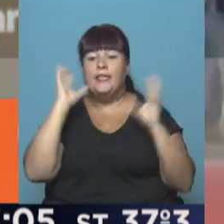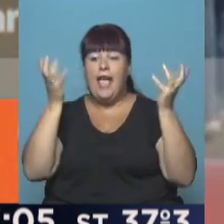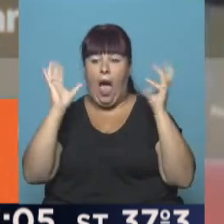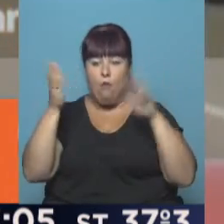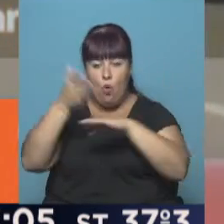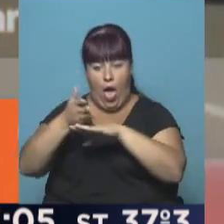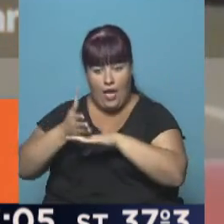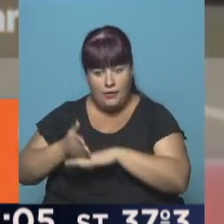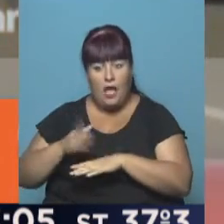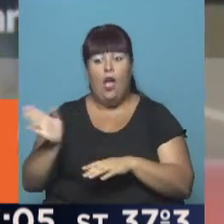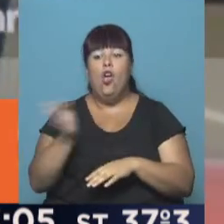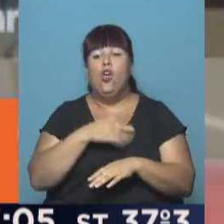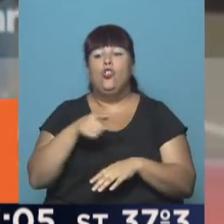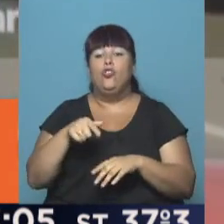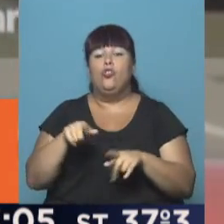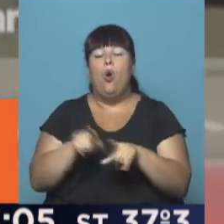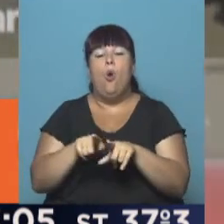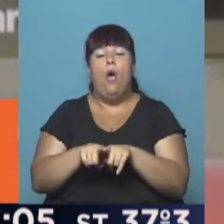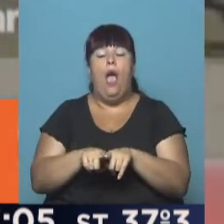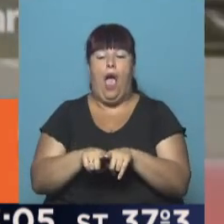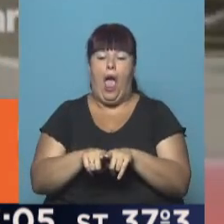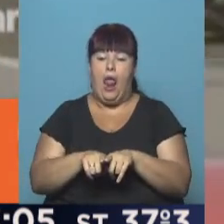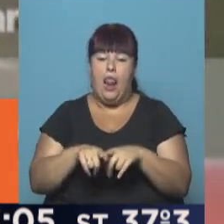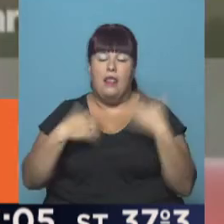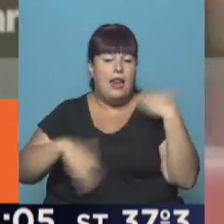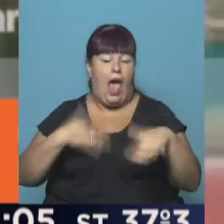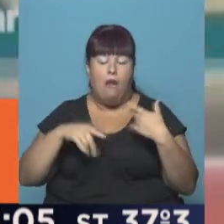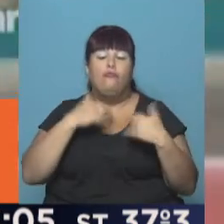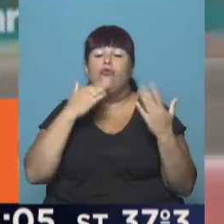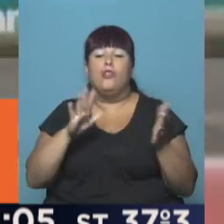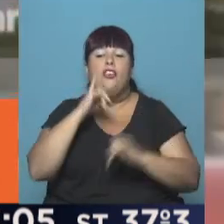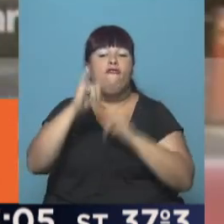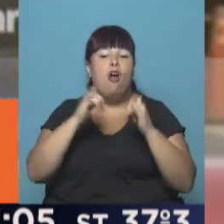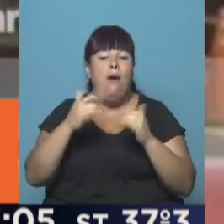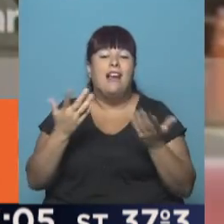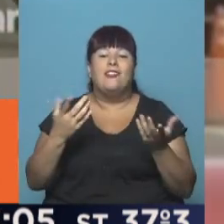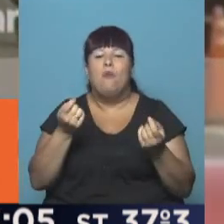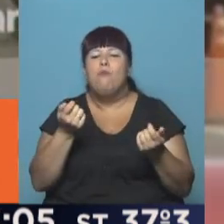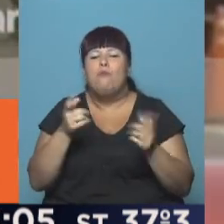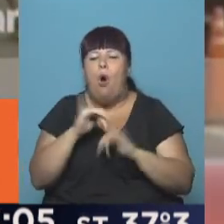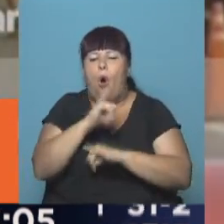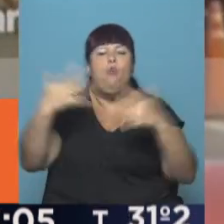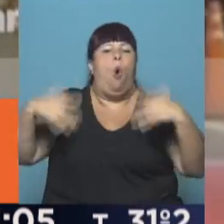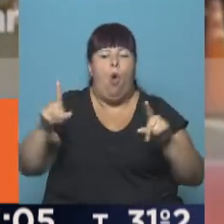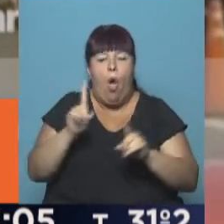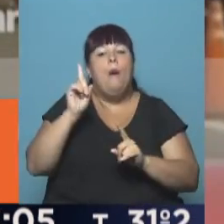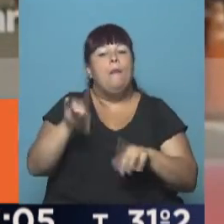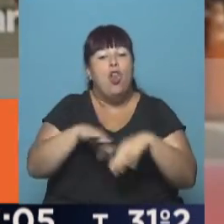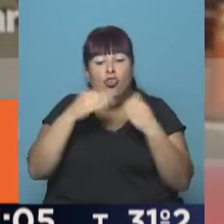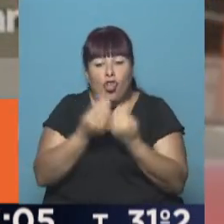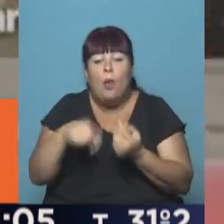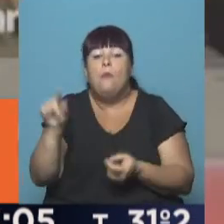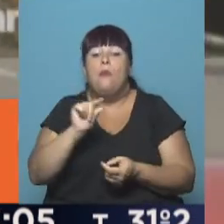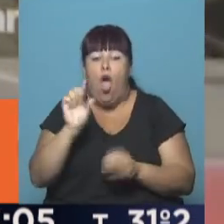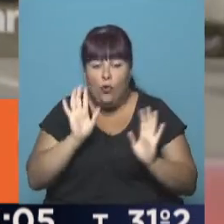el lugar todo esto se está dando de manera precipitada todavía las informaciones son muy escasas pero reiteramos el saldo provisorio